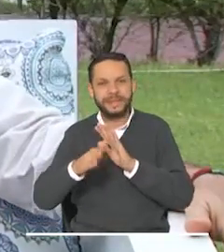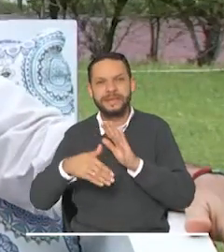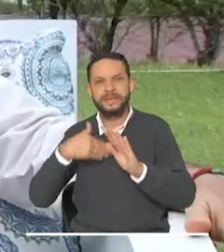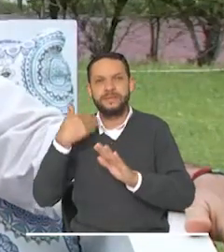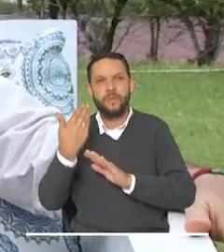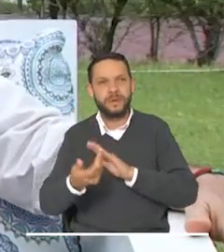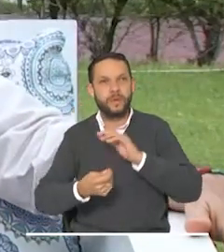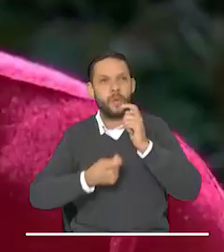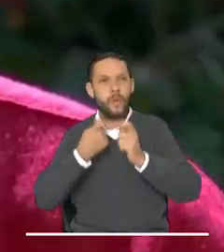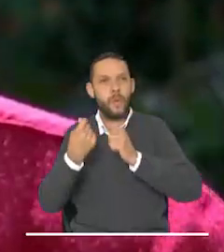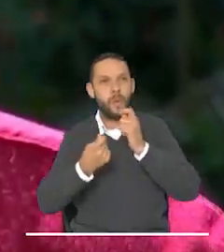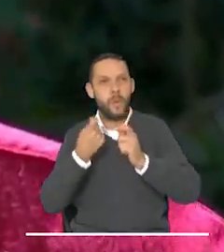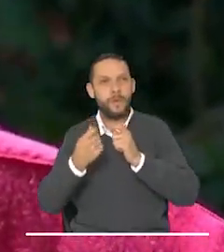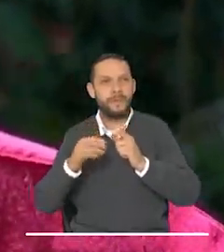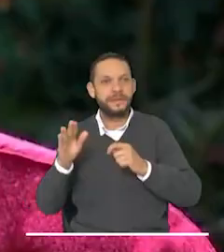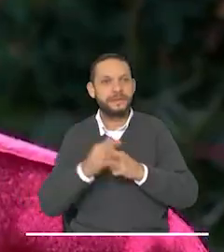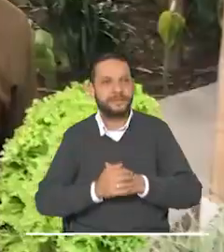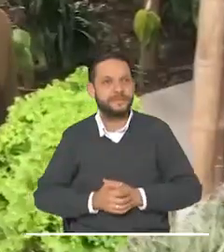estas notas saludables